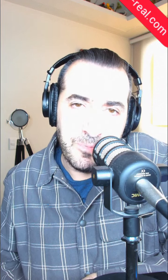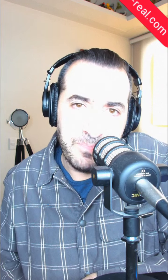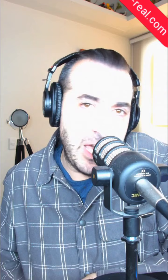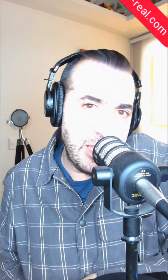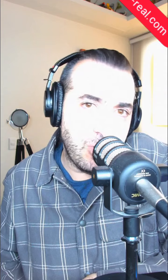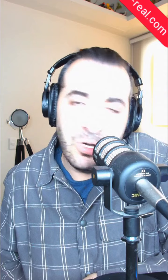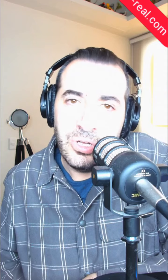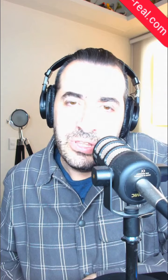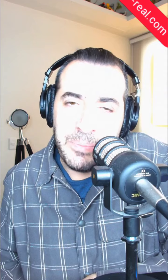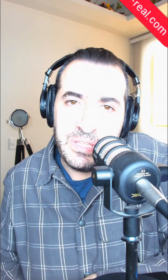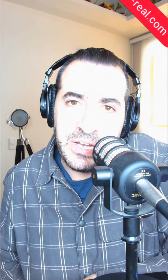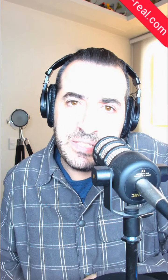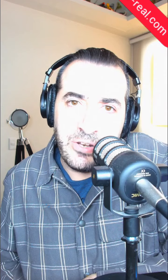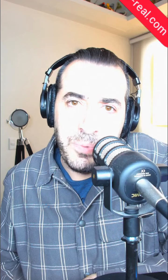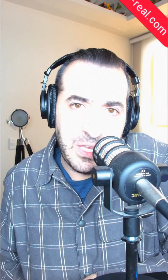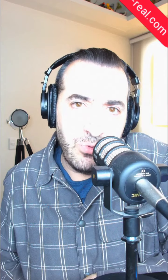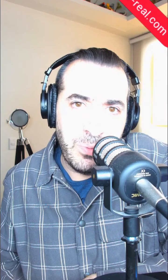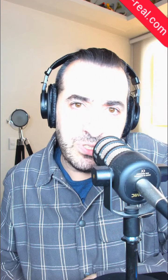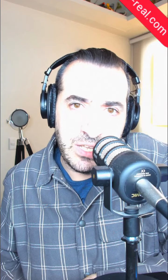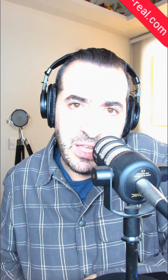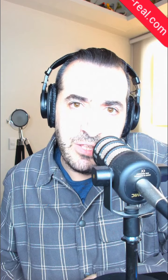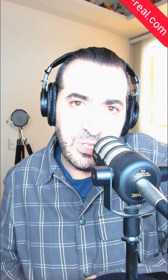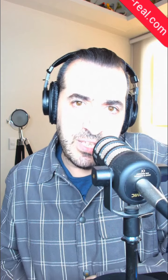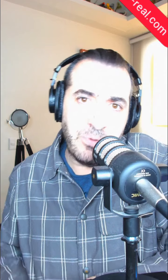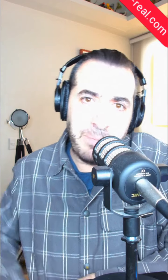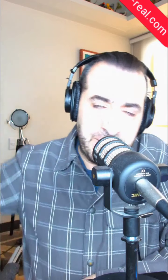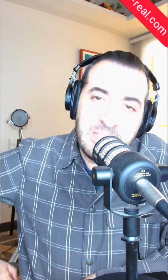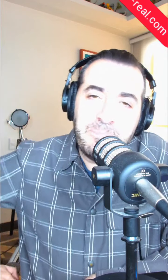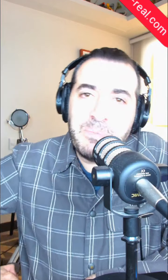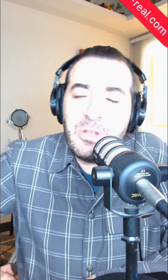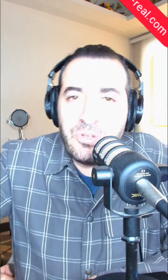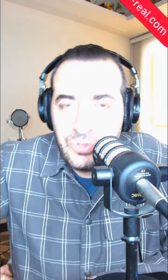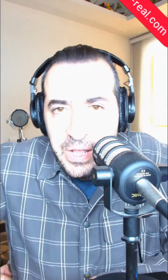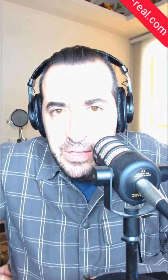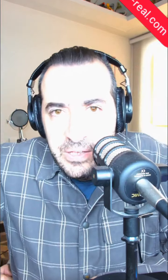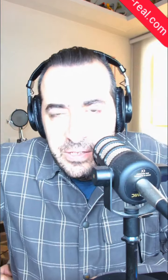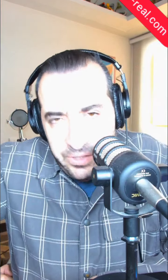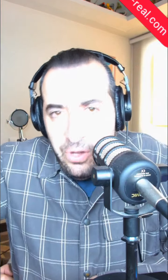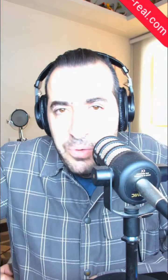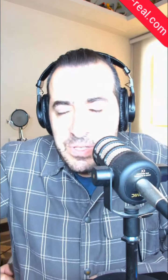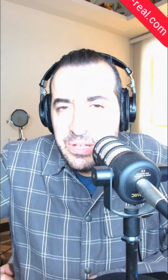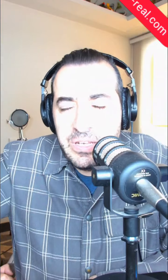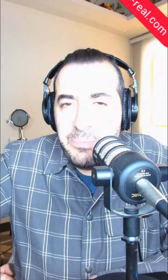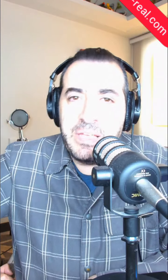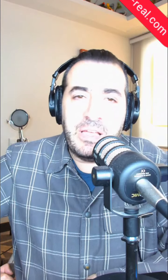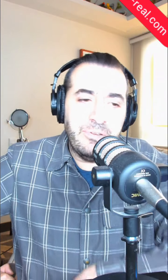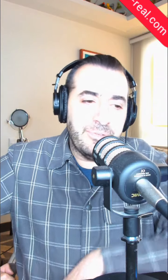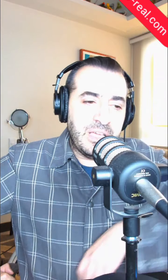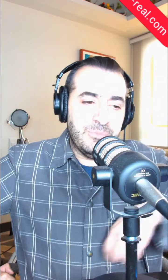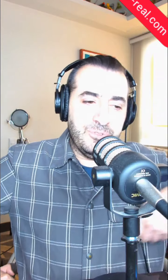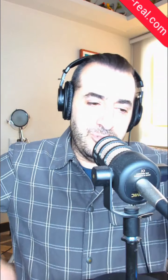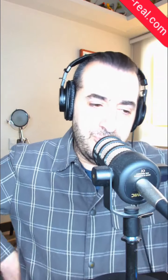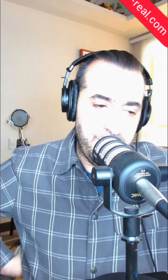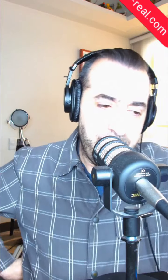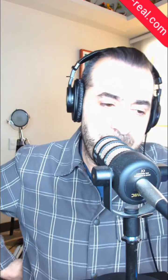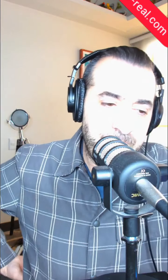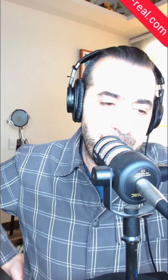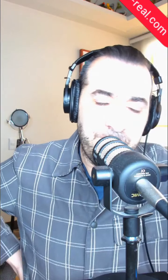salud. Ya dijo David Kersenovic, el nuevo secretario de salud, a partir del 1 de octubre, Que no, no va a ser Dinamarca, que no nos hagamos